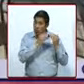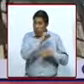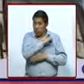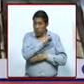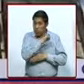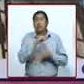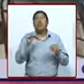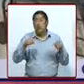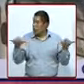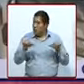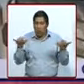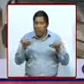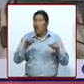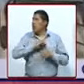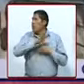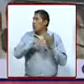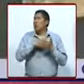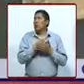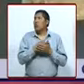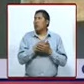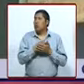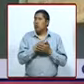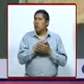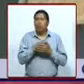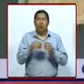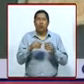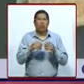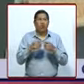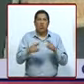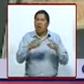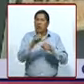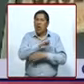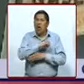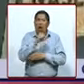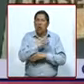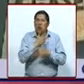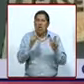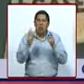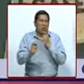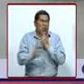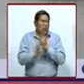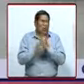a todo el sector que todo el transporte, no importa, libre,